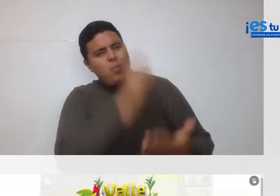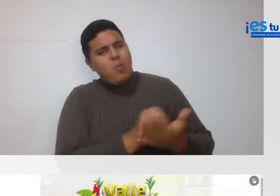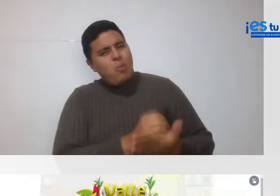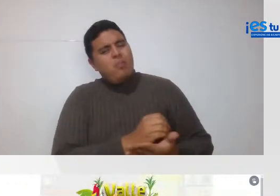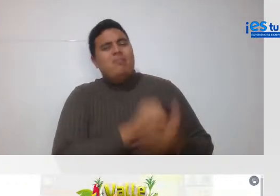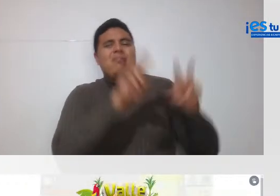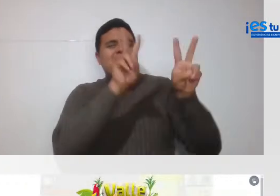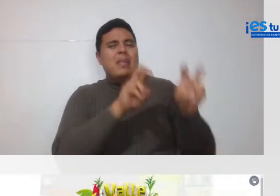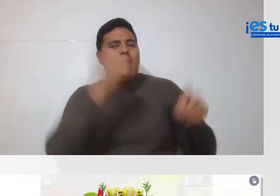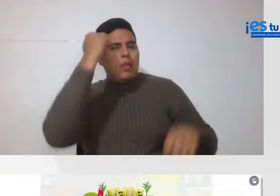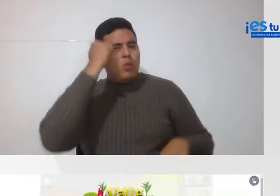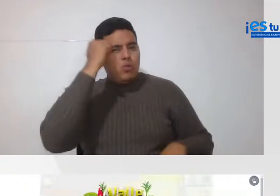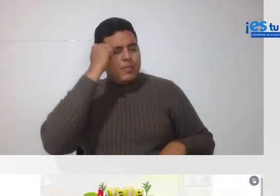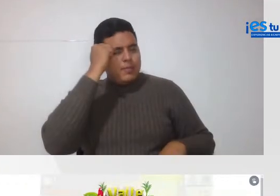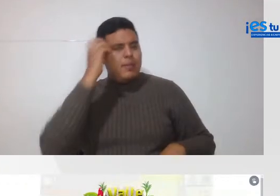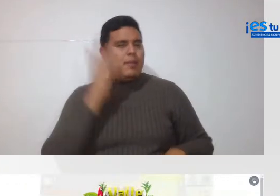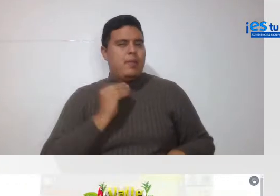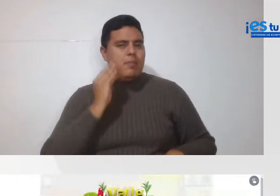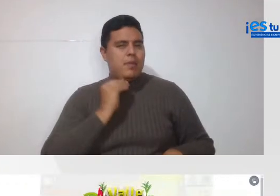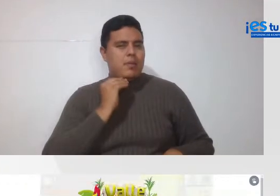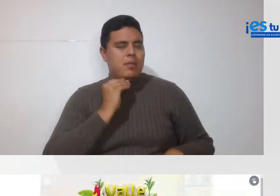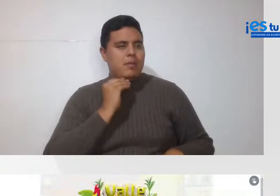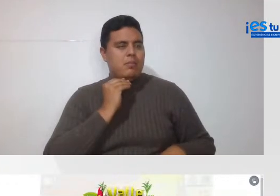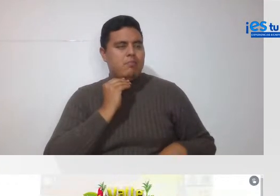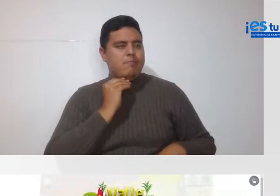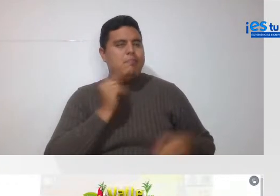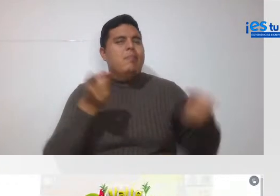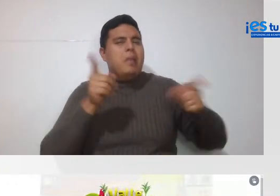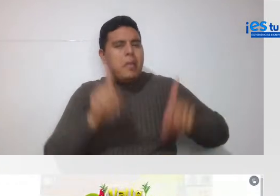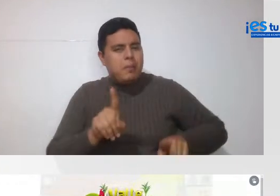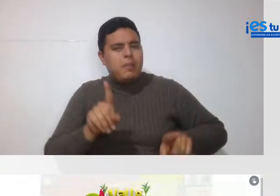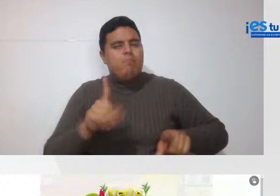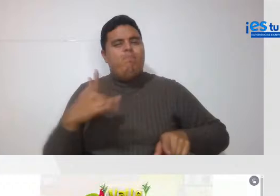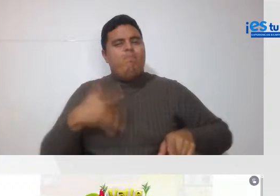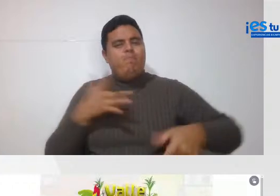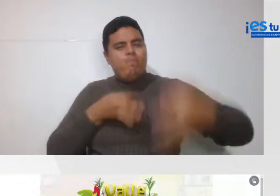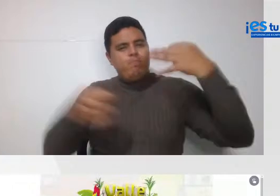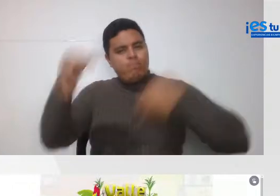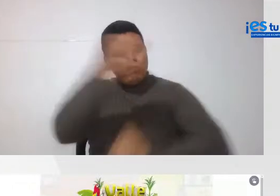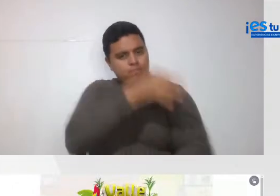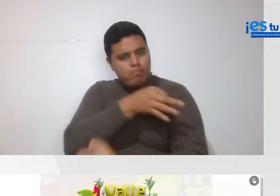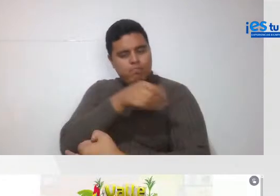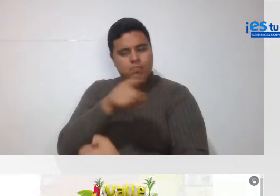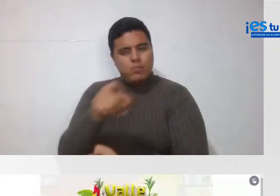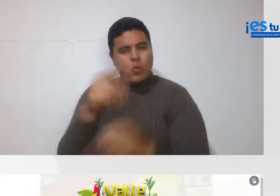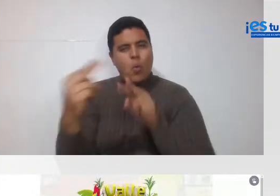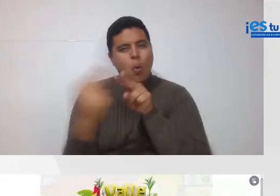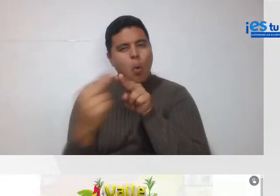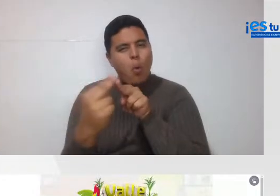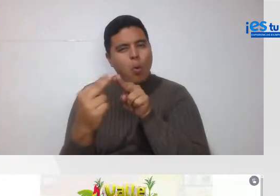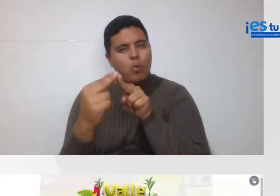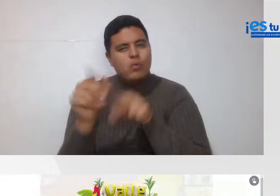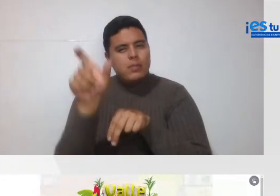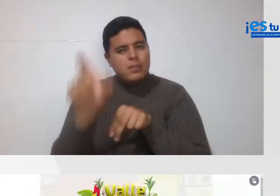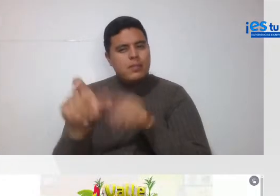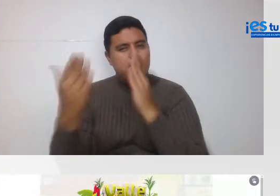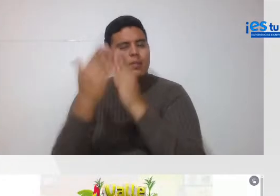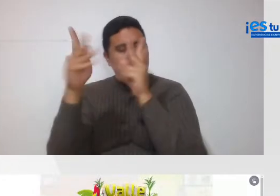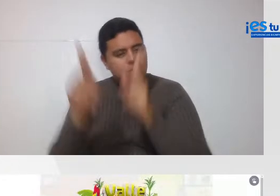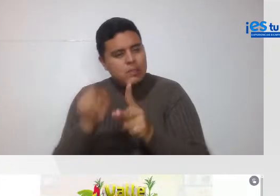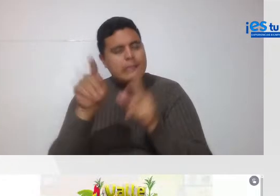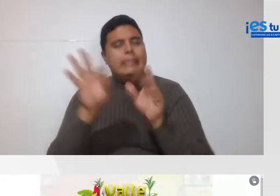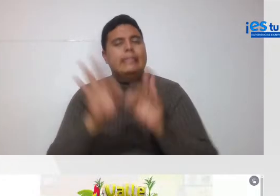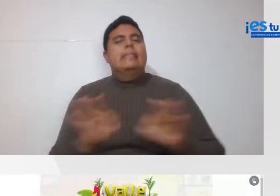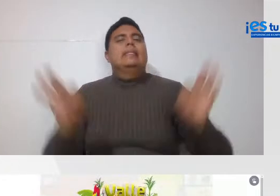ser docente, pero también el conocer y empezar a descubrir esta parte tan fundamental que de pronto para algunas personas había